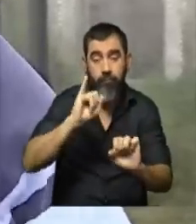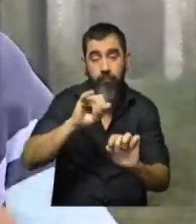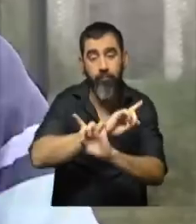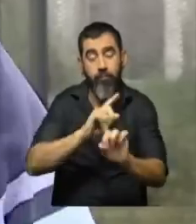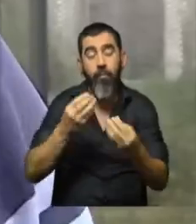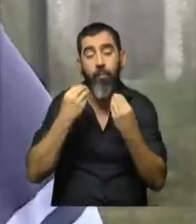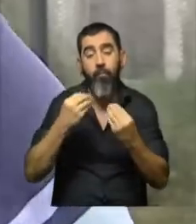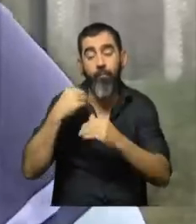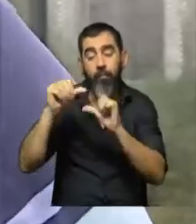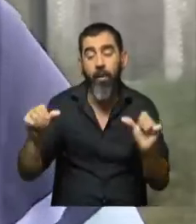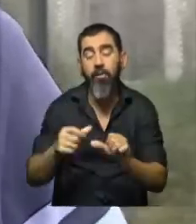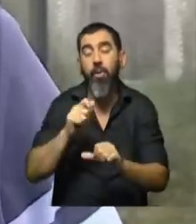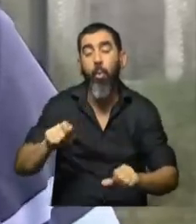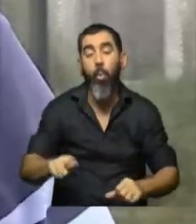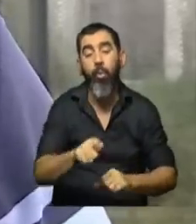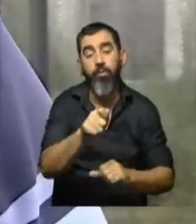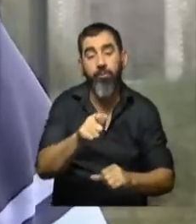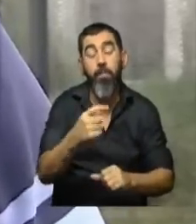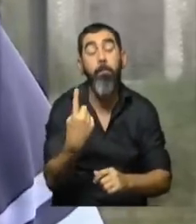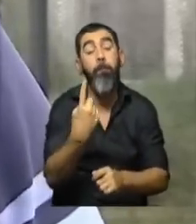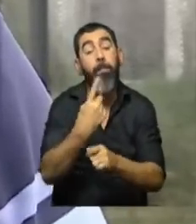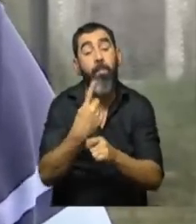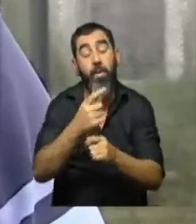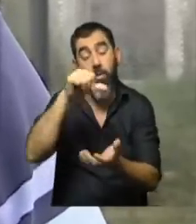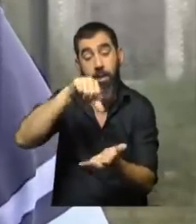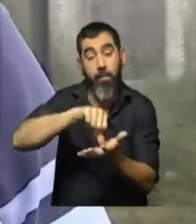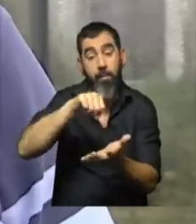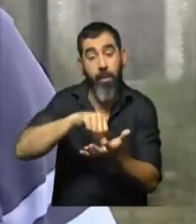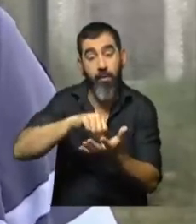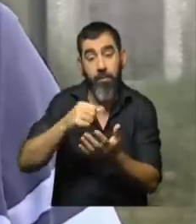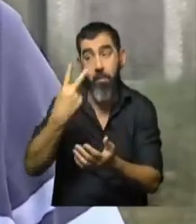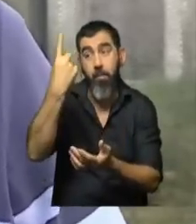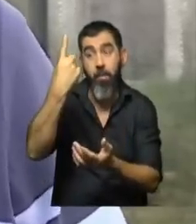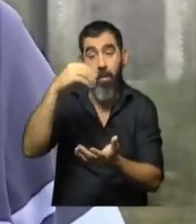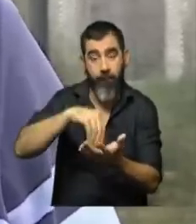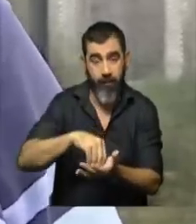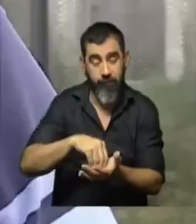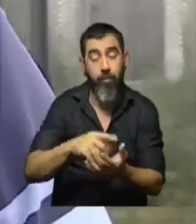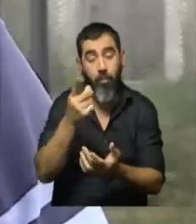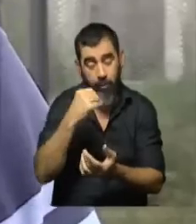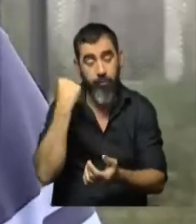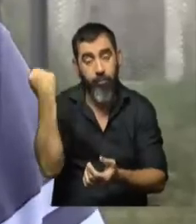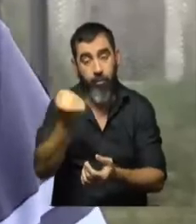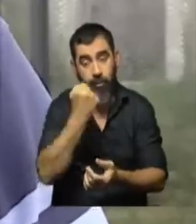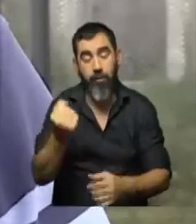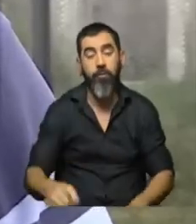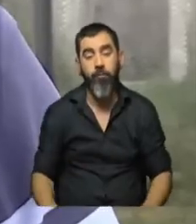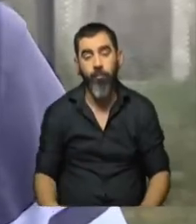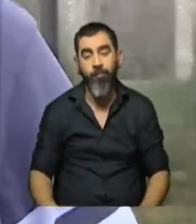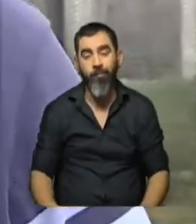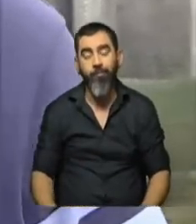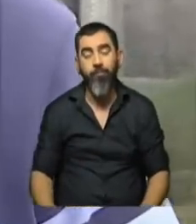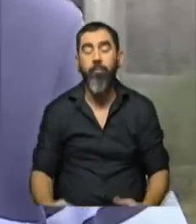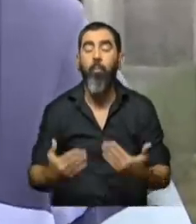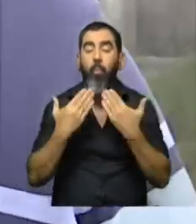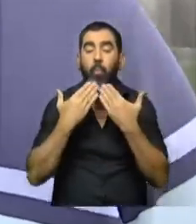cómo se va a desarrollar este juicio oral y público, que es el primero en el país, que no hay antecedentes y por eso es tan importante, ¿no? Muchísimas